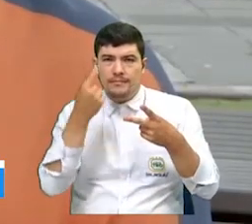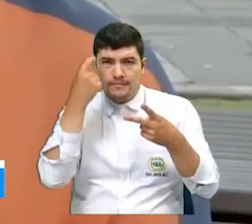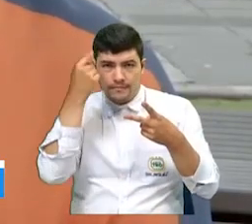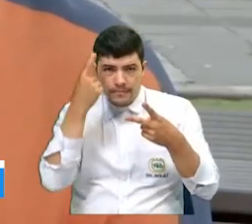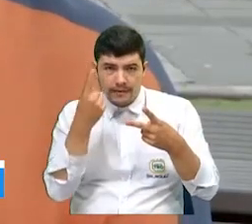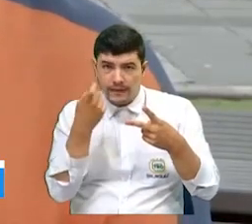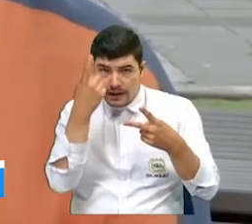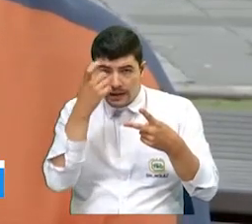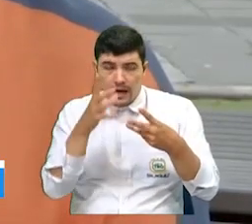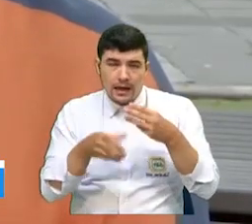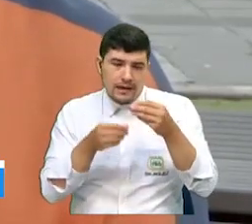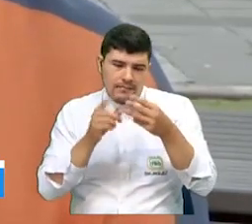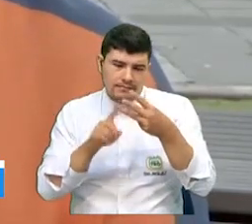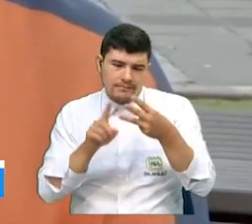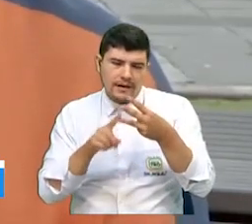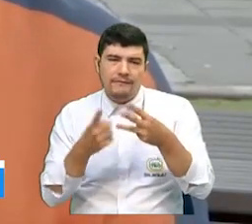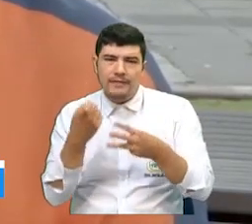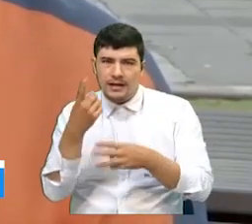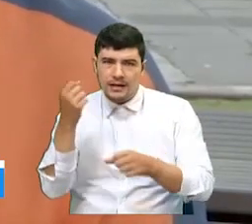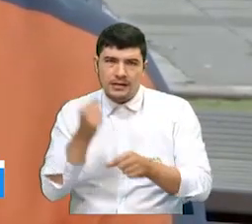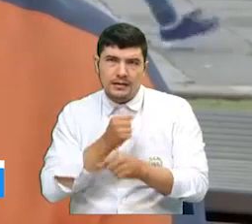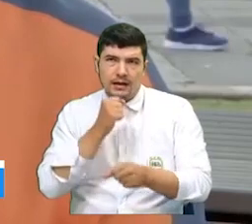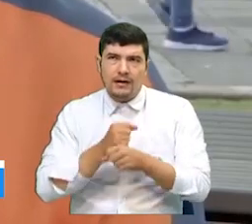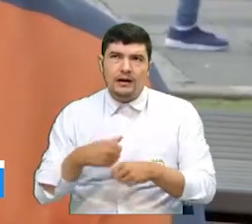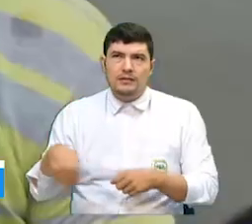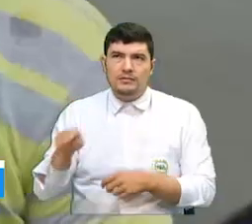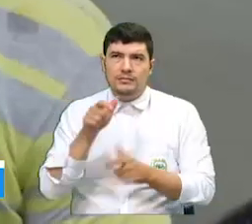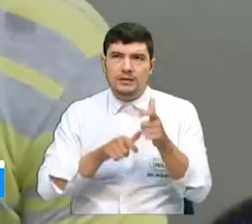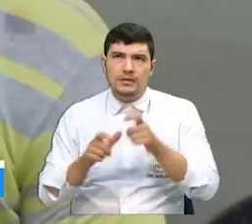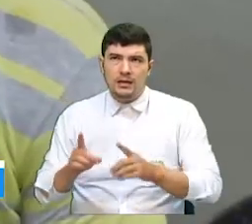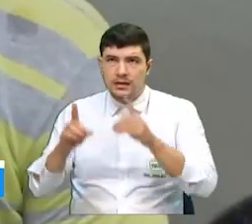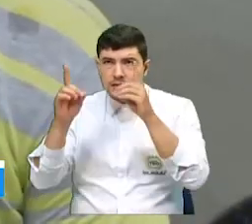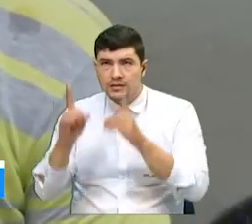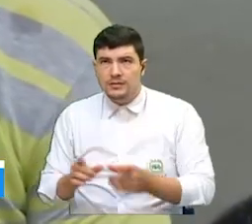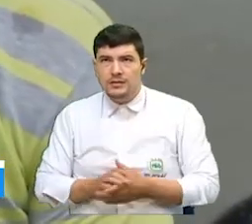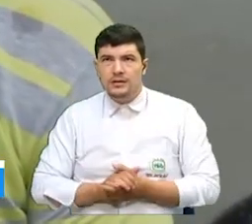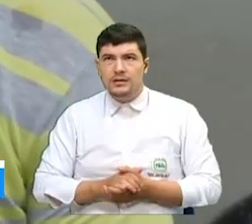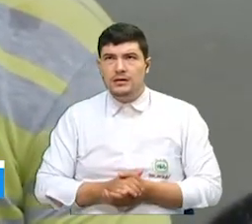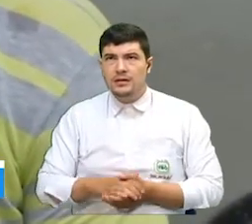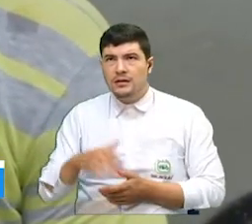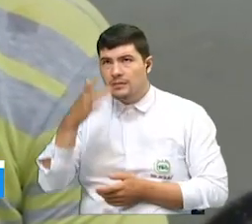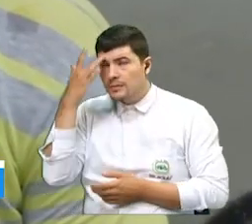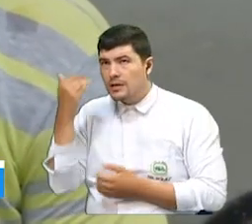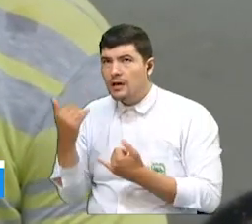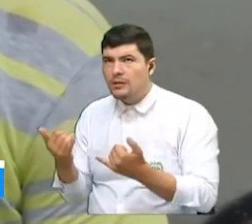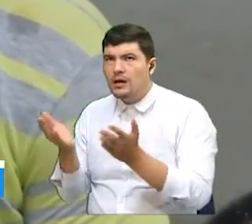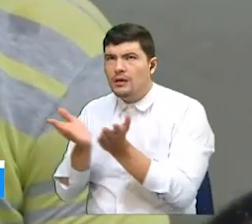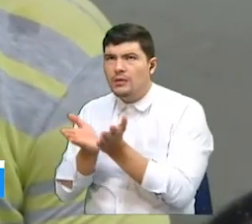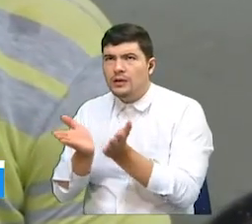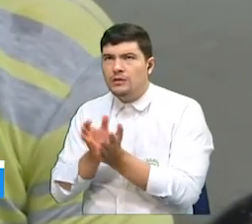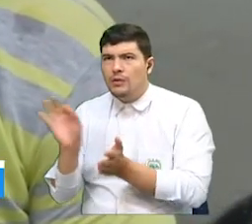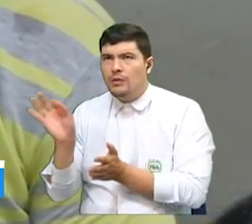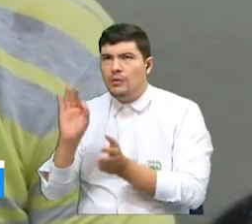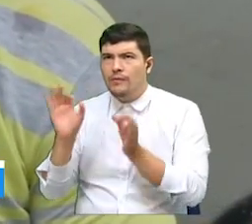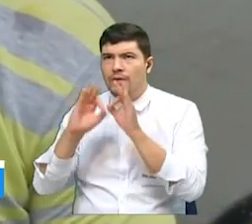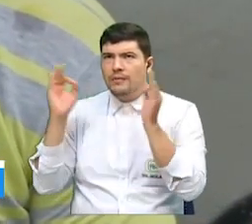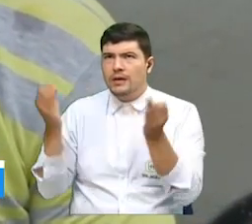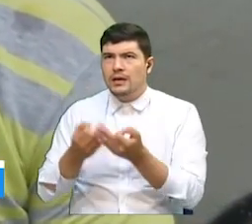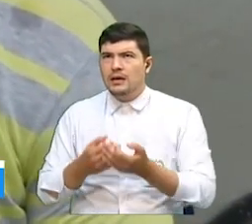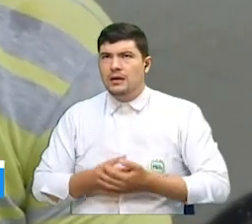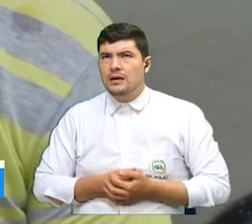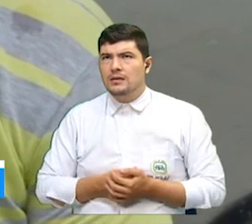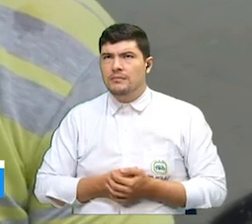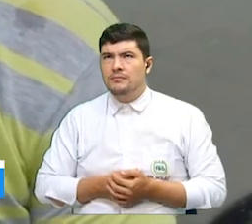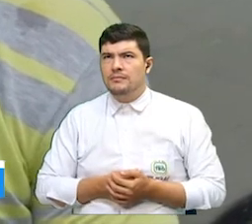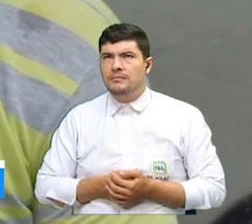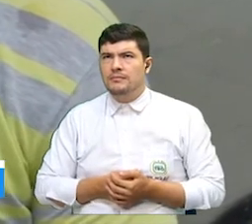muchas veces el desempleo lleva a las personas a tomar esas determinaciones. Por la educación, la familia, que